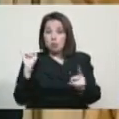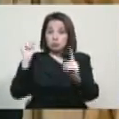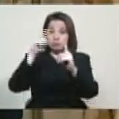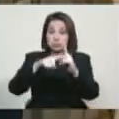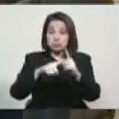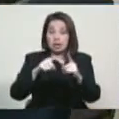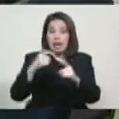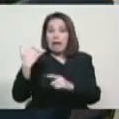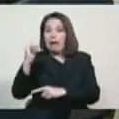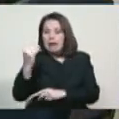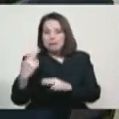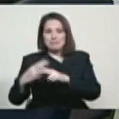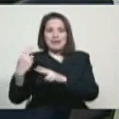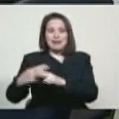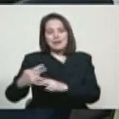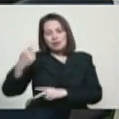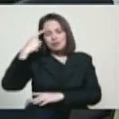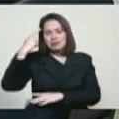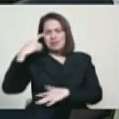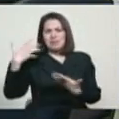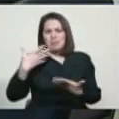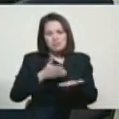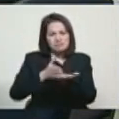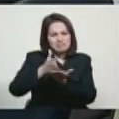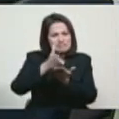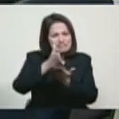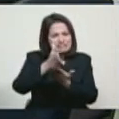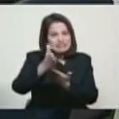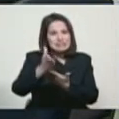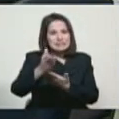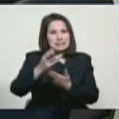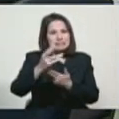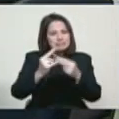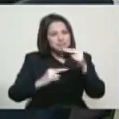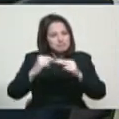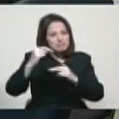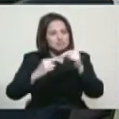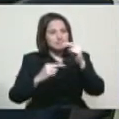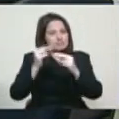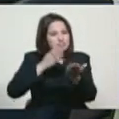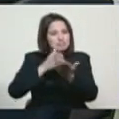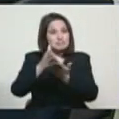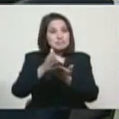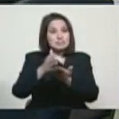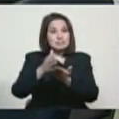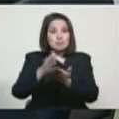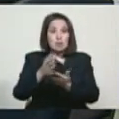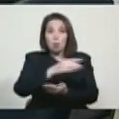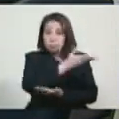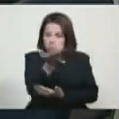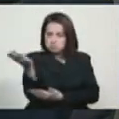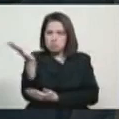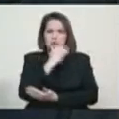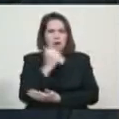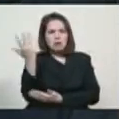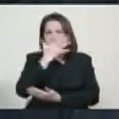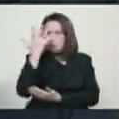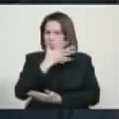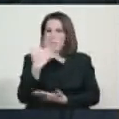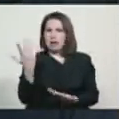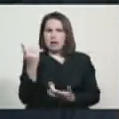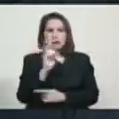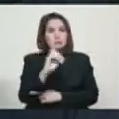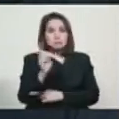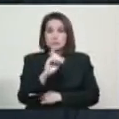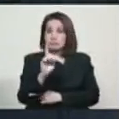peligros, a las acechanzas y a los caminos que nos enfrentamos hacia el futuro. No tengan duda ustedes,